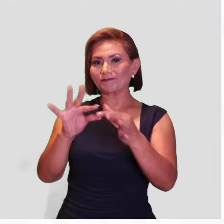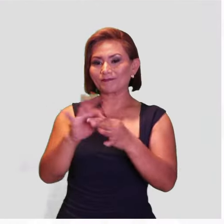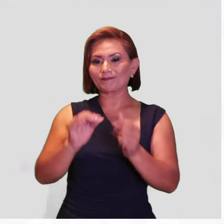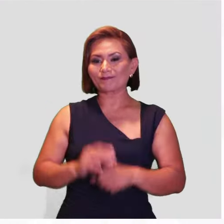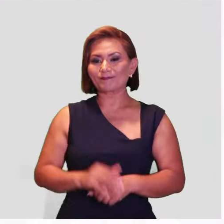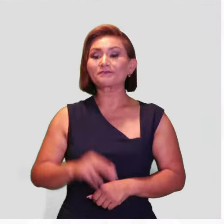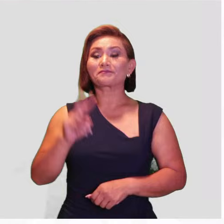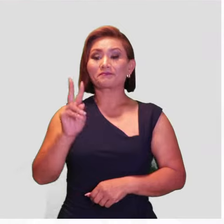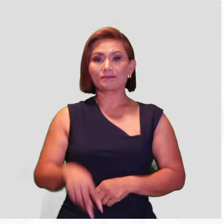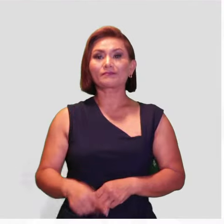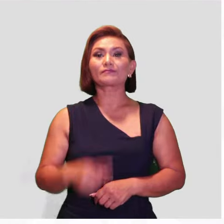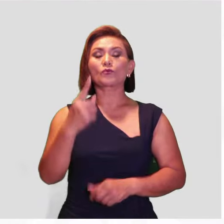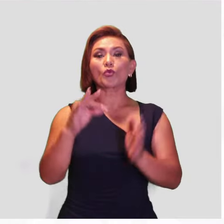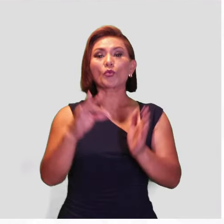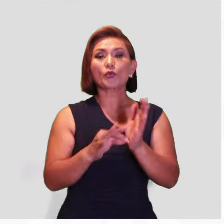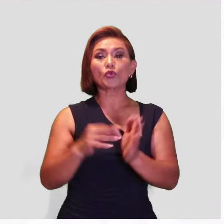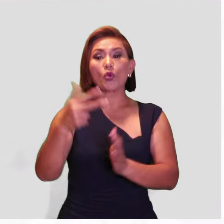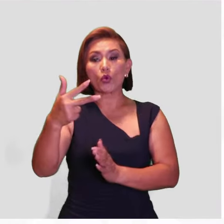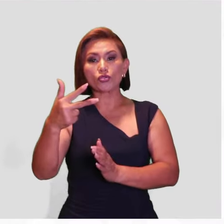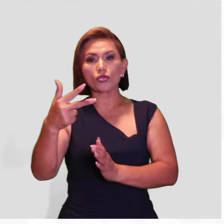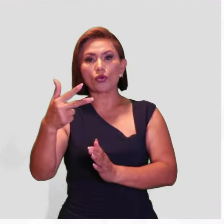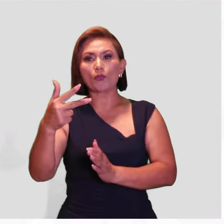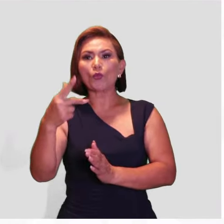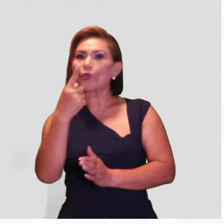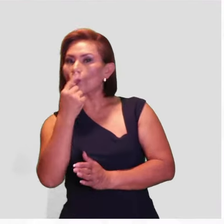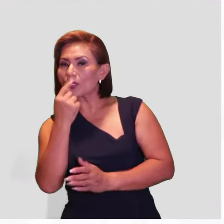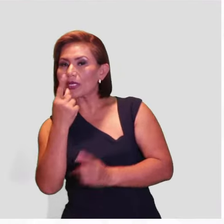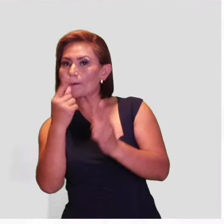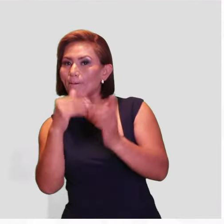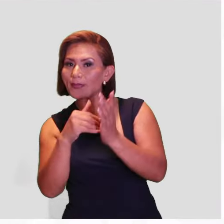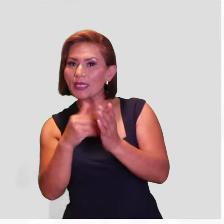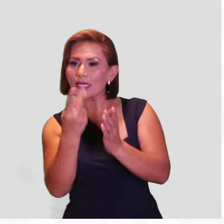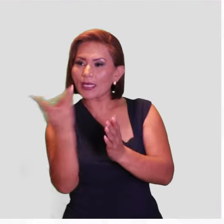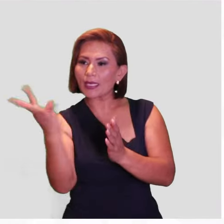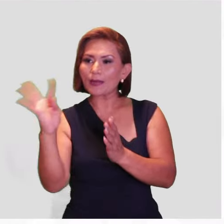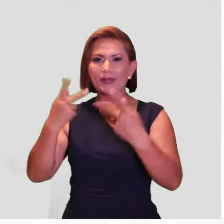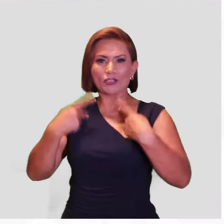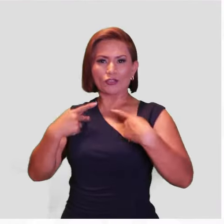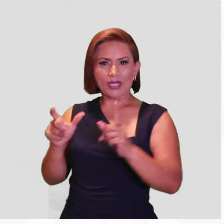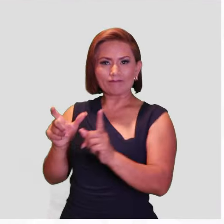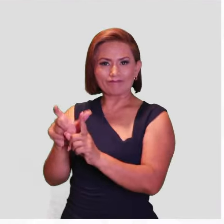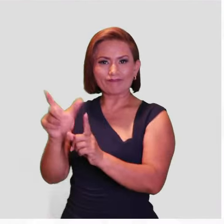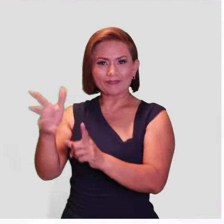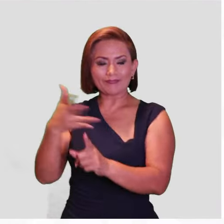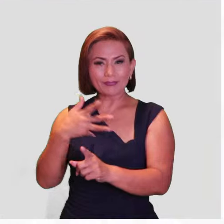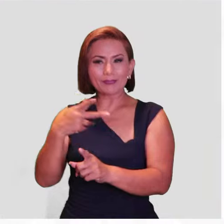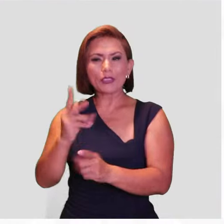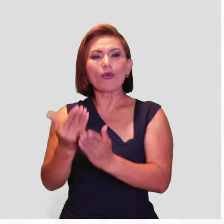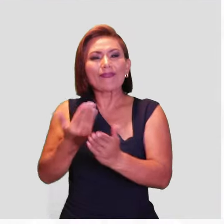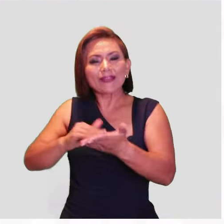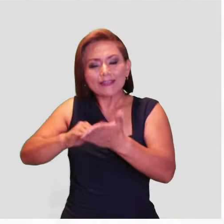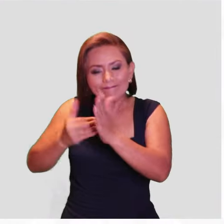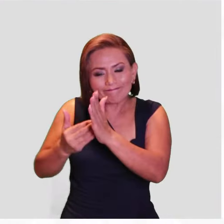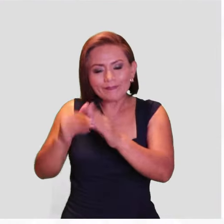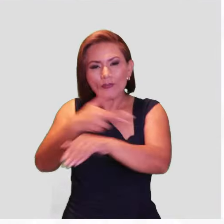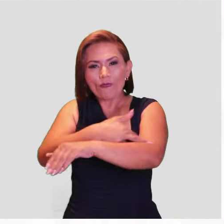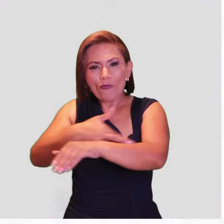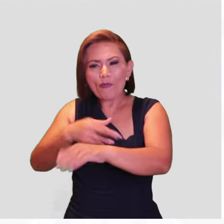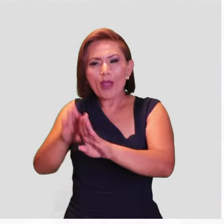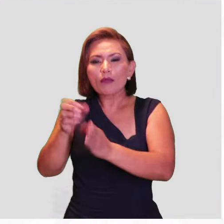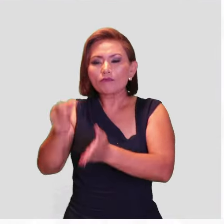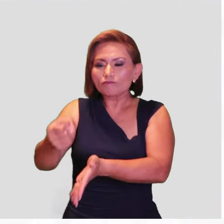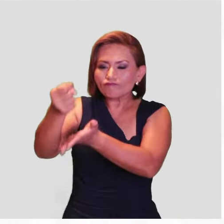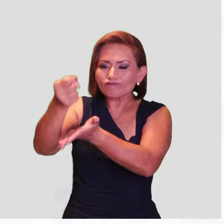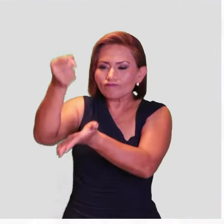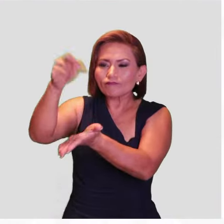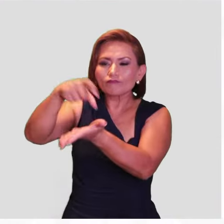requiere de 1.8 policías por cada 1,000 habitantes, es necesario conocer primero la estrategia que se va a implicar a seguridad pública, cuál es la inversión que se requiere para